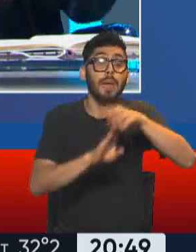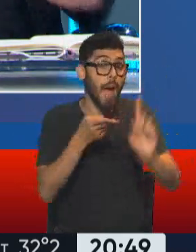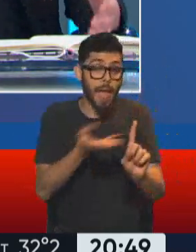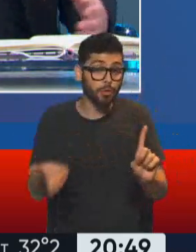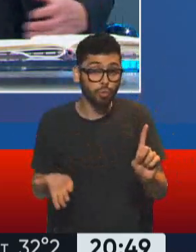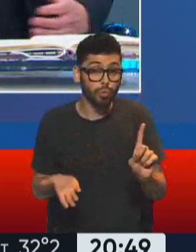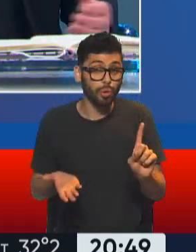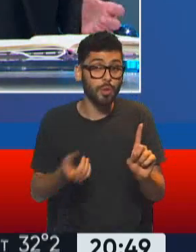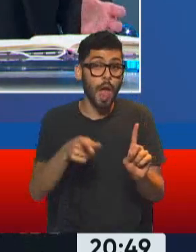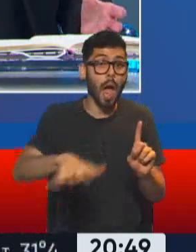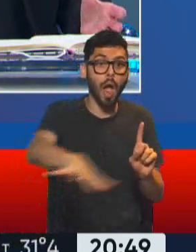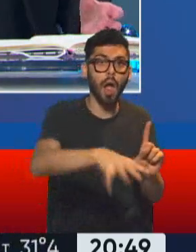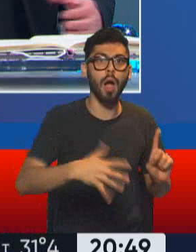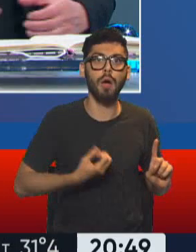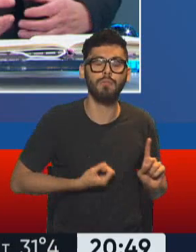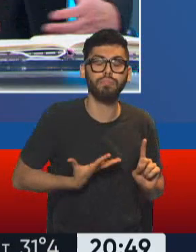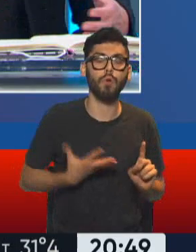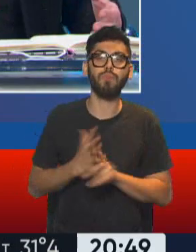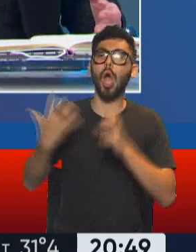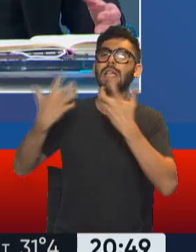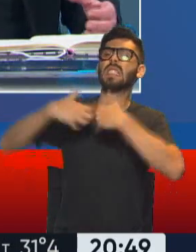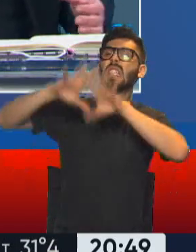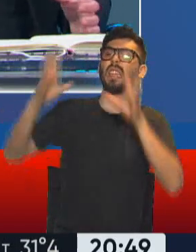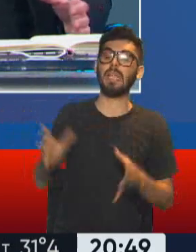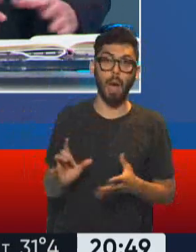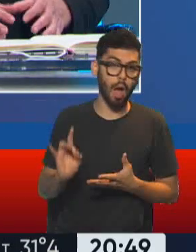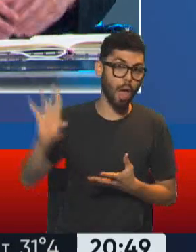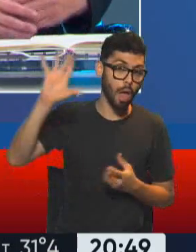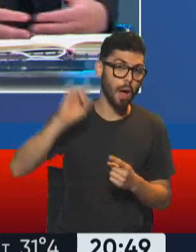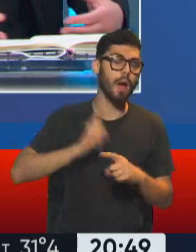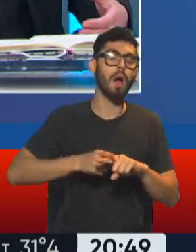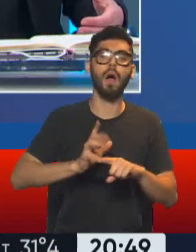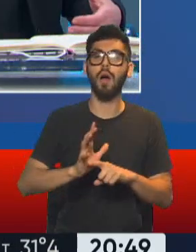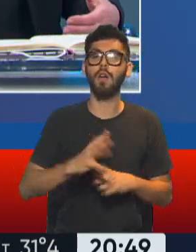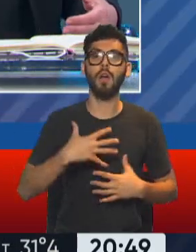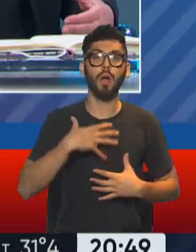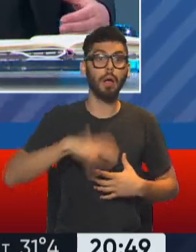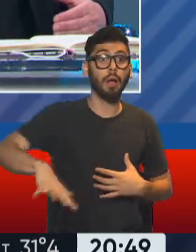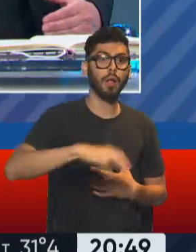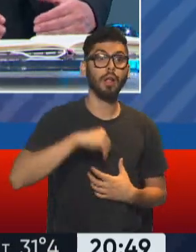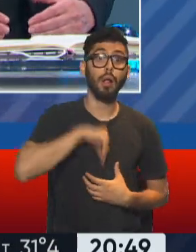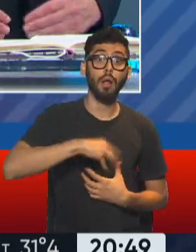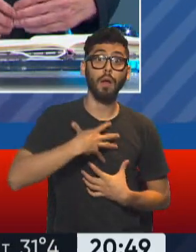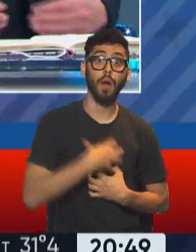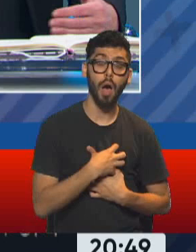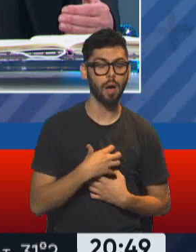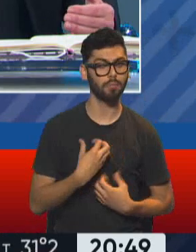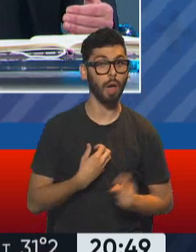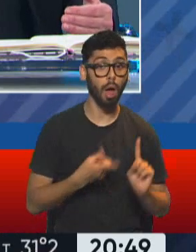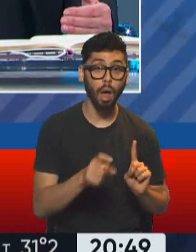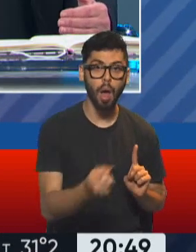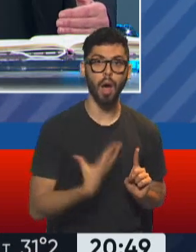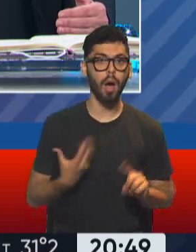desata el sentimiento antisistema el sentimiento de frustración digamos hoy vos tenés una población que no puede